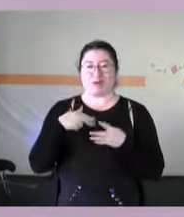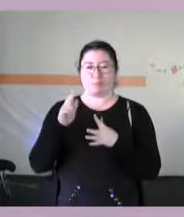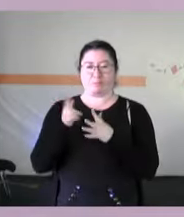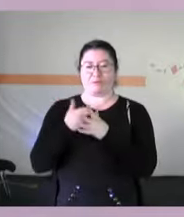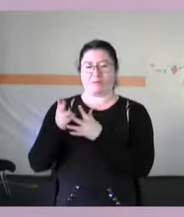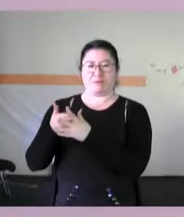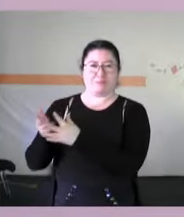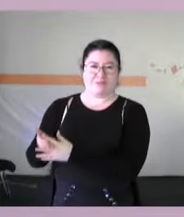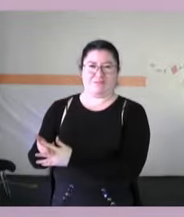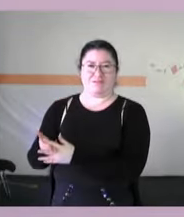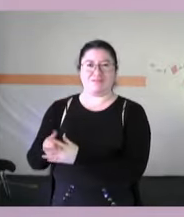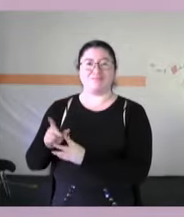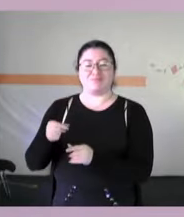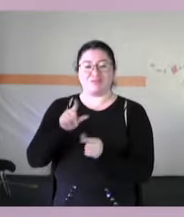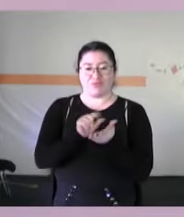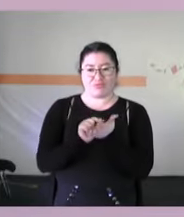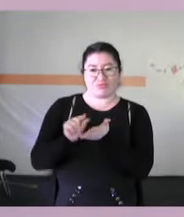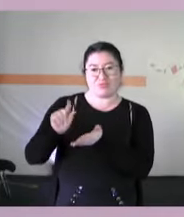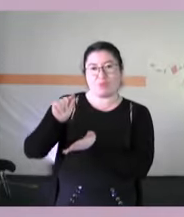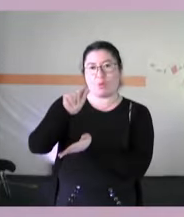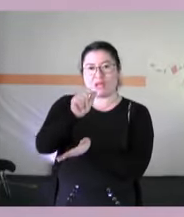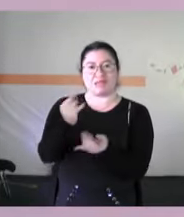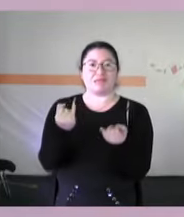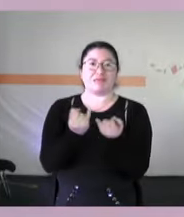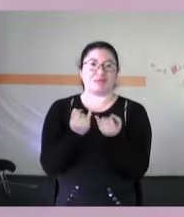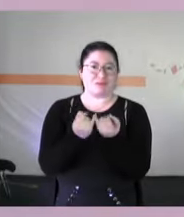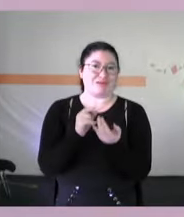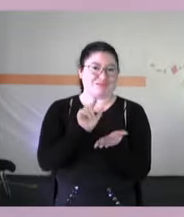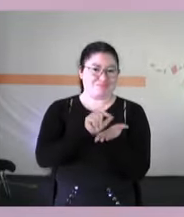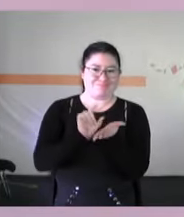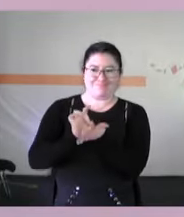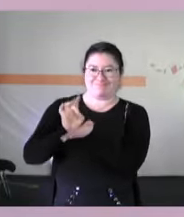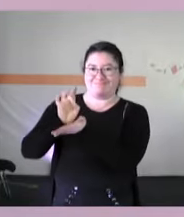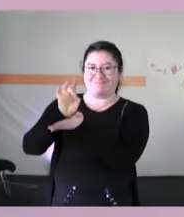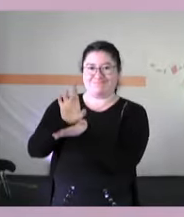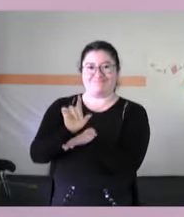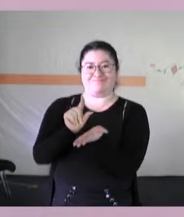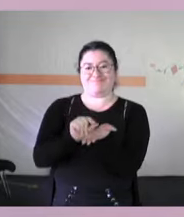Compartiendo por Twitter, quien comparte.